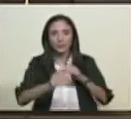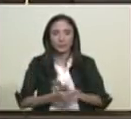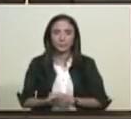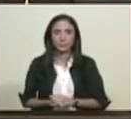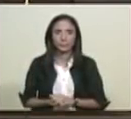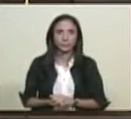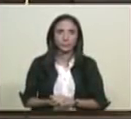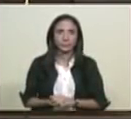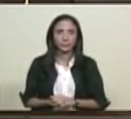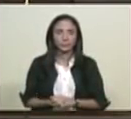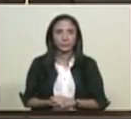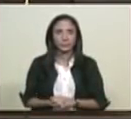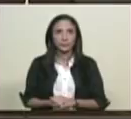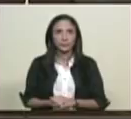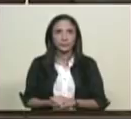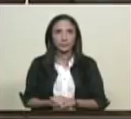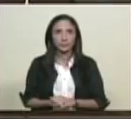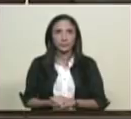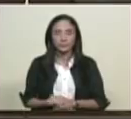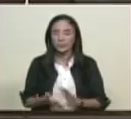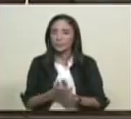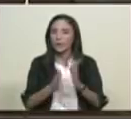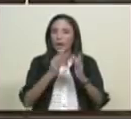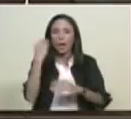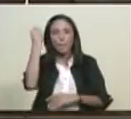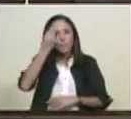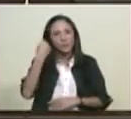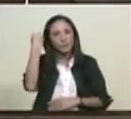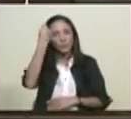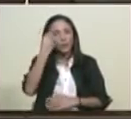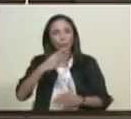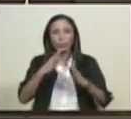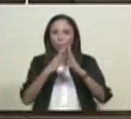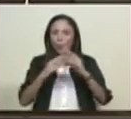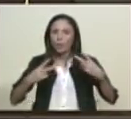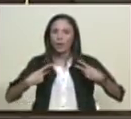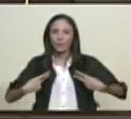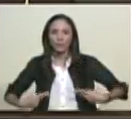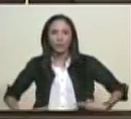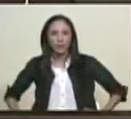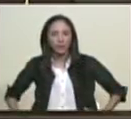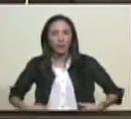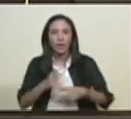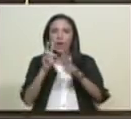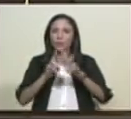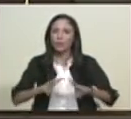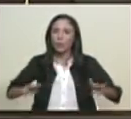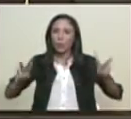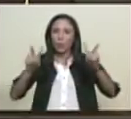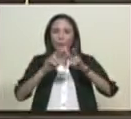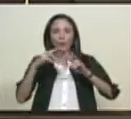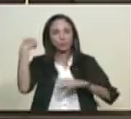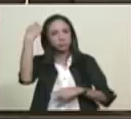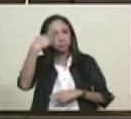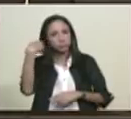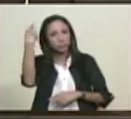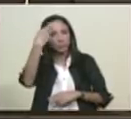Reflexión sobre nuestra vida, reflexión sobre los valores que nos